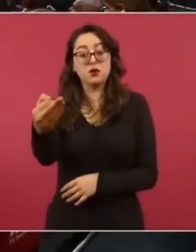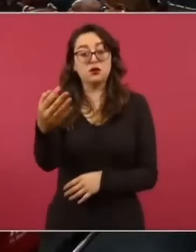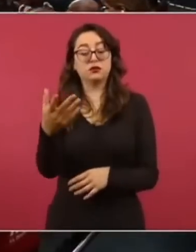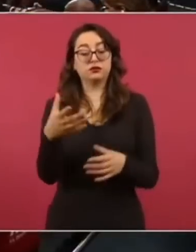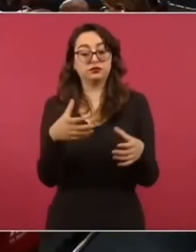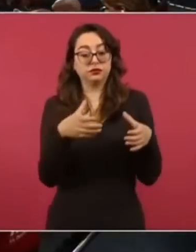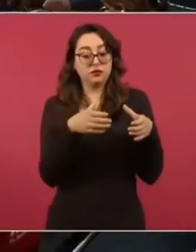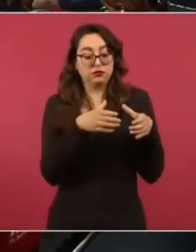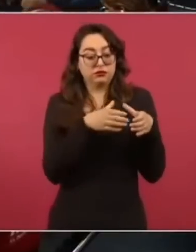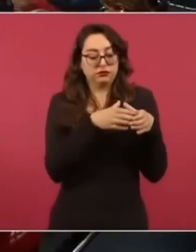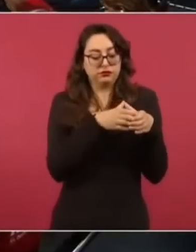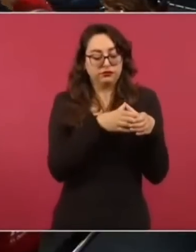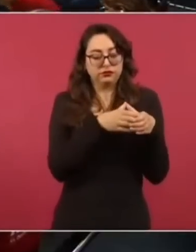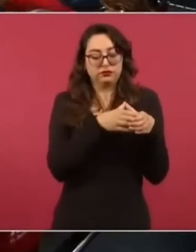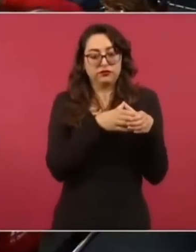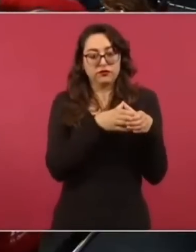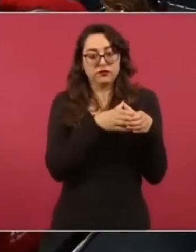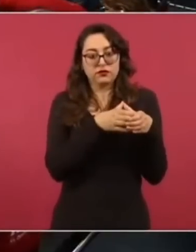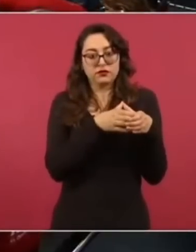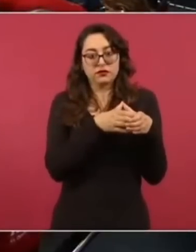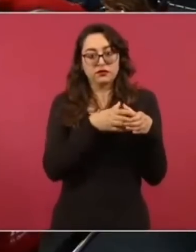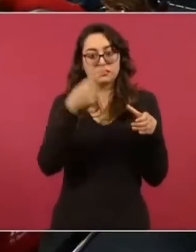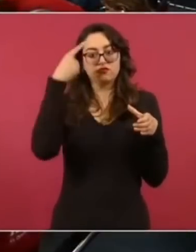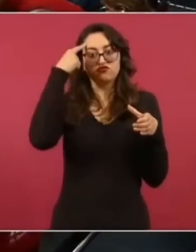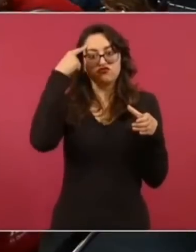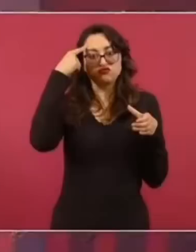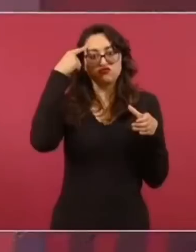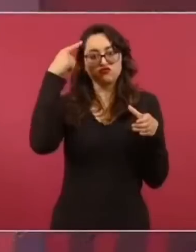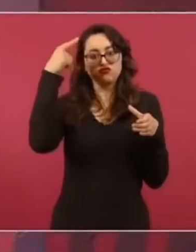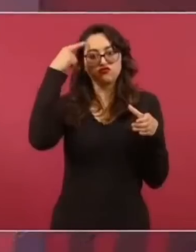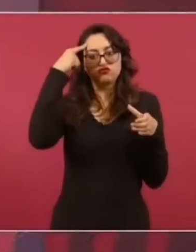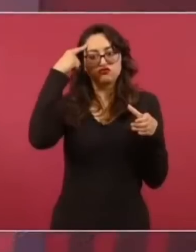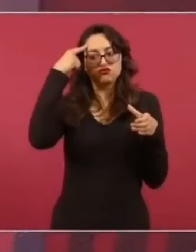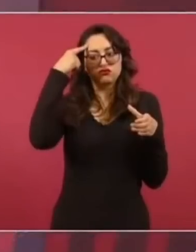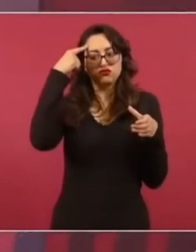más, decía él, y es cierto,